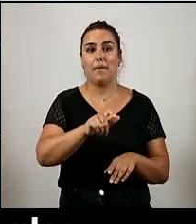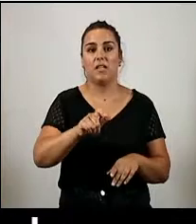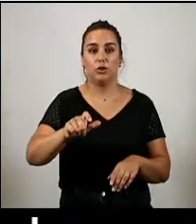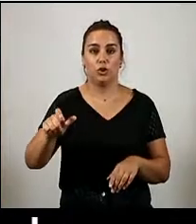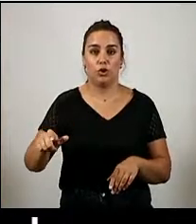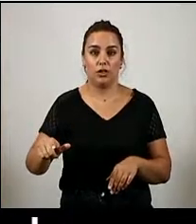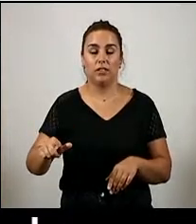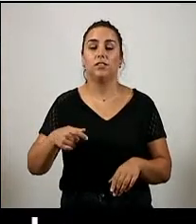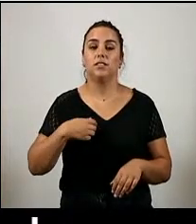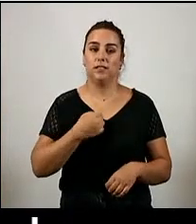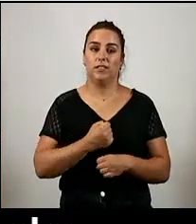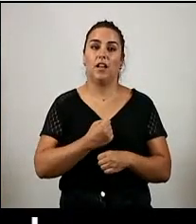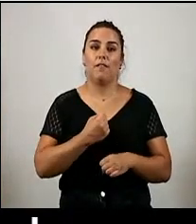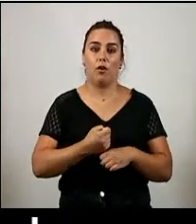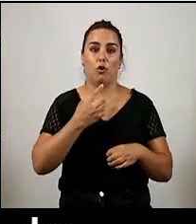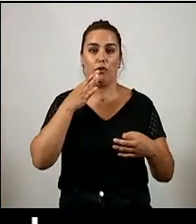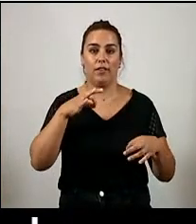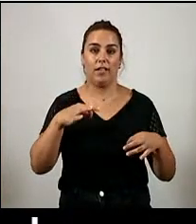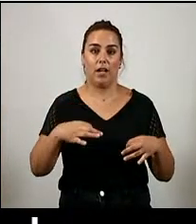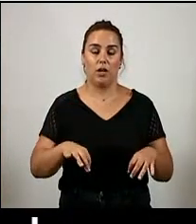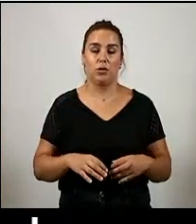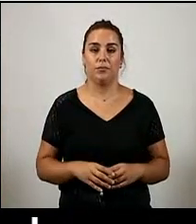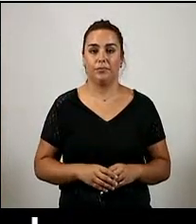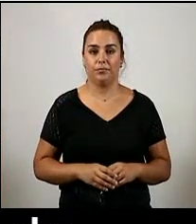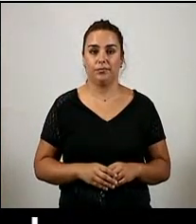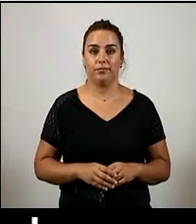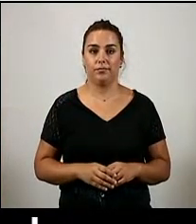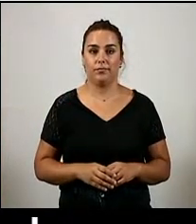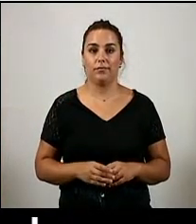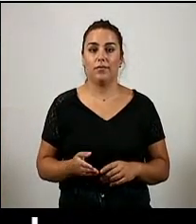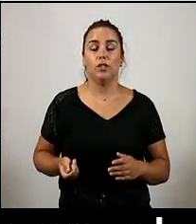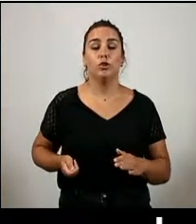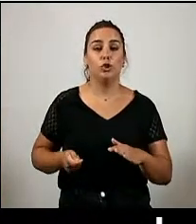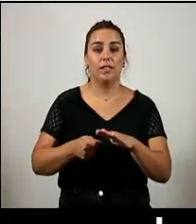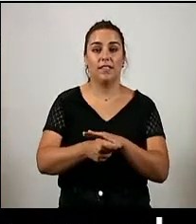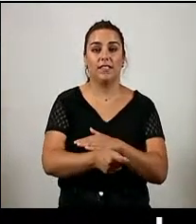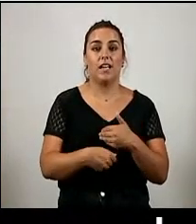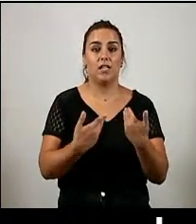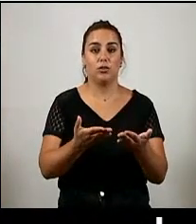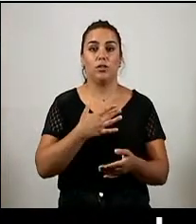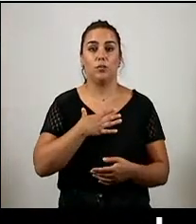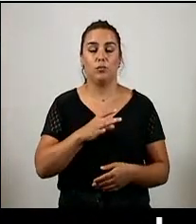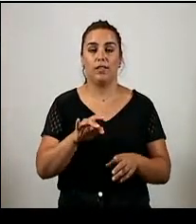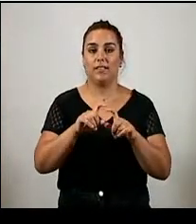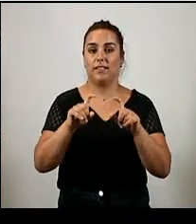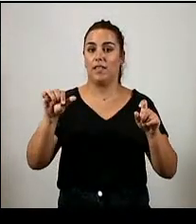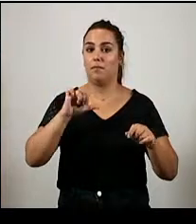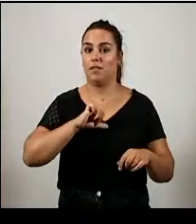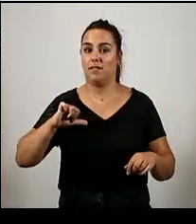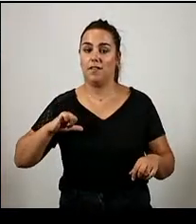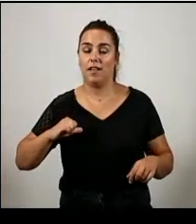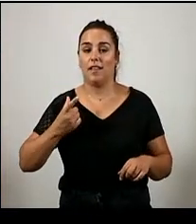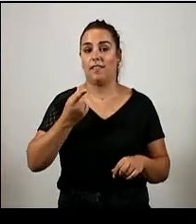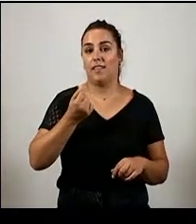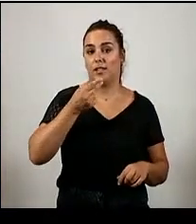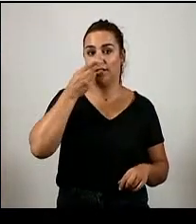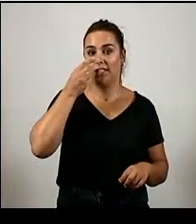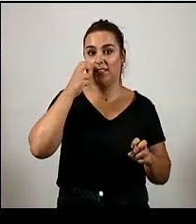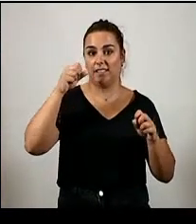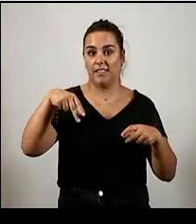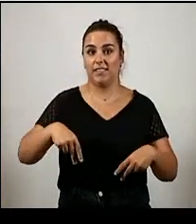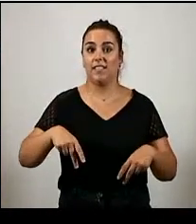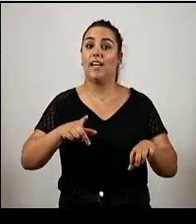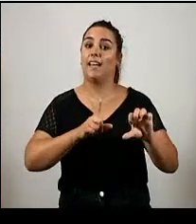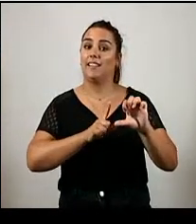de trabajo ordinario. Podrán solicitar estas ayudas las entidades privadas sin ánimo de lucro extremeñas que